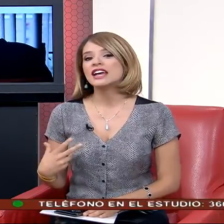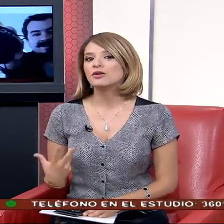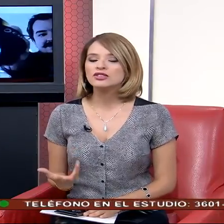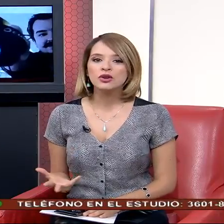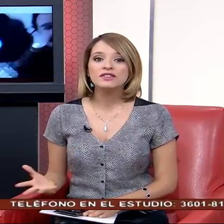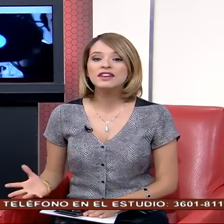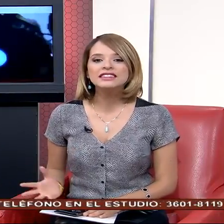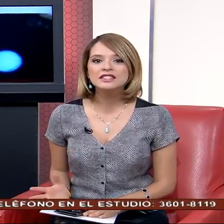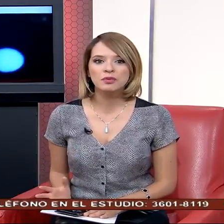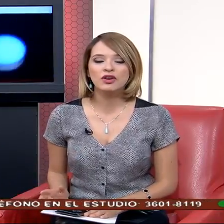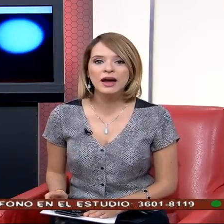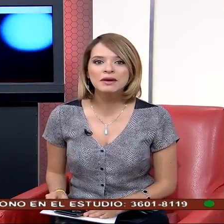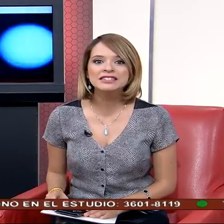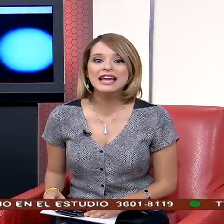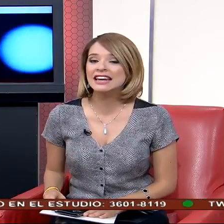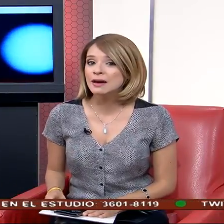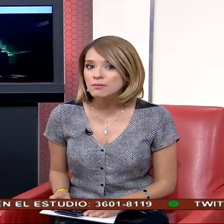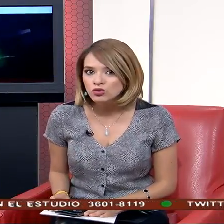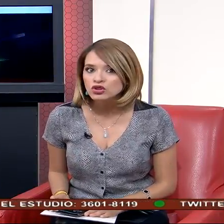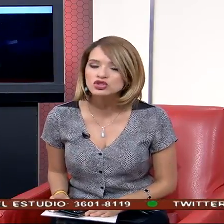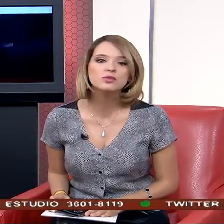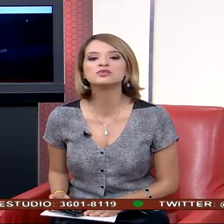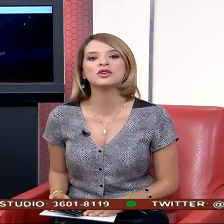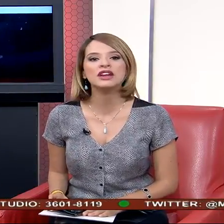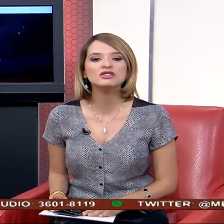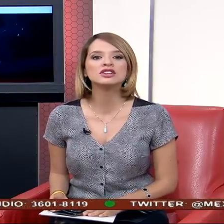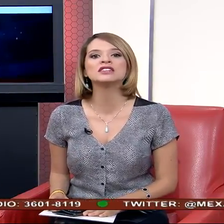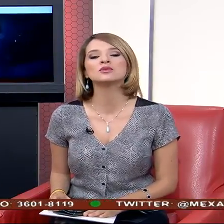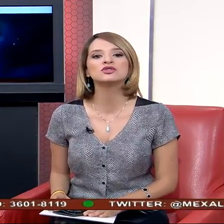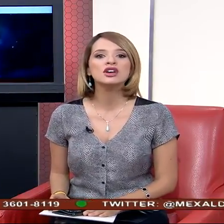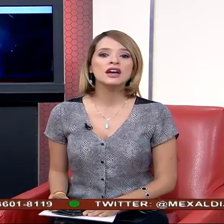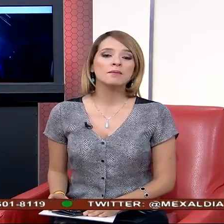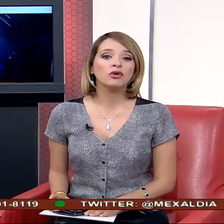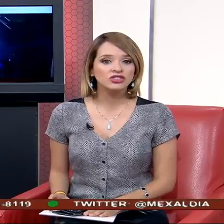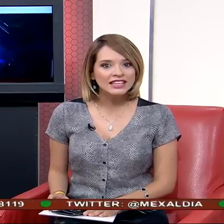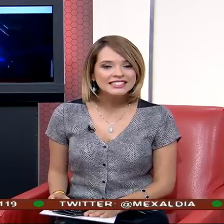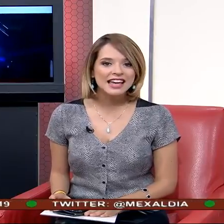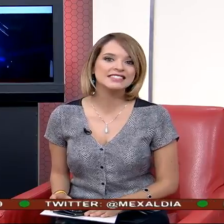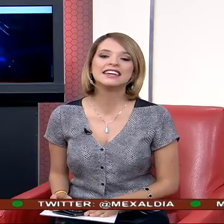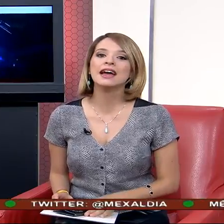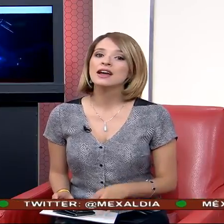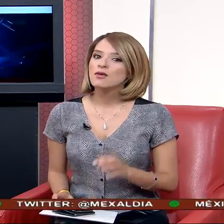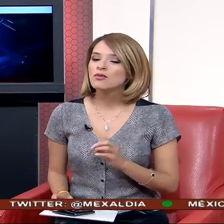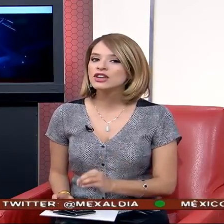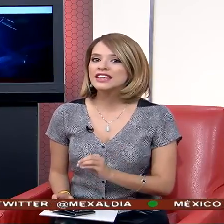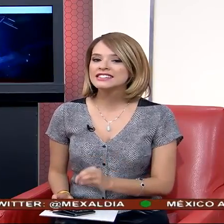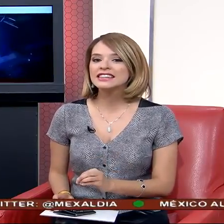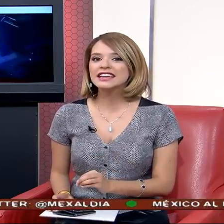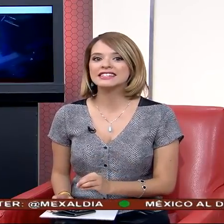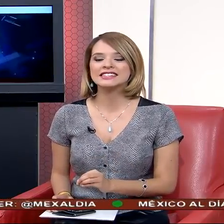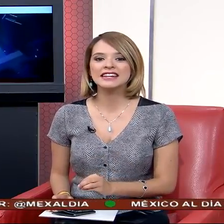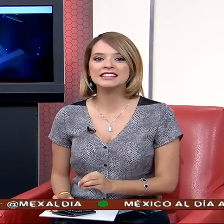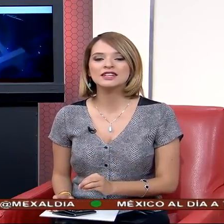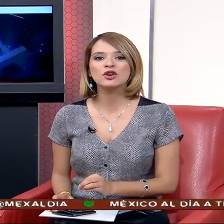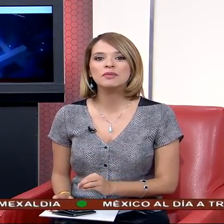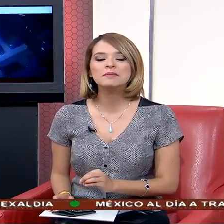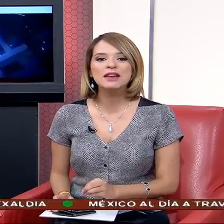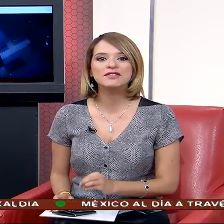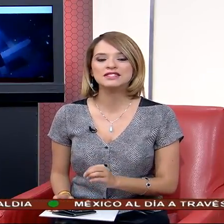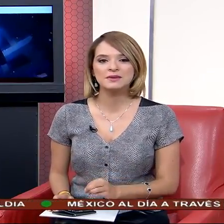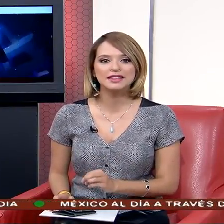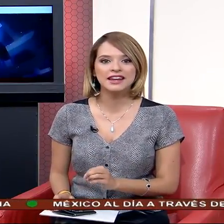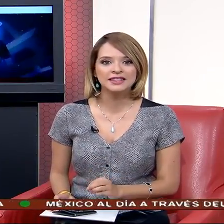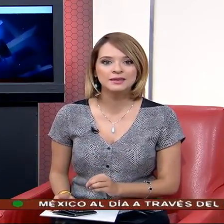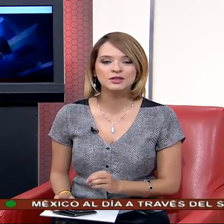programación, en cuanto a diferentes programas en el mundo. Somos pioneros y somos potencia, así que muy interesante que se esté realizando el